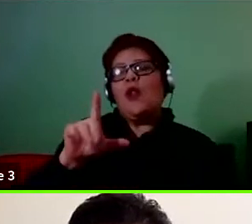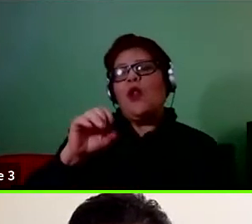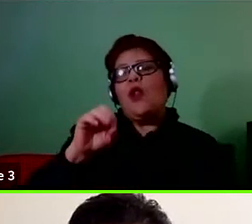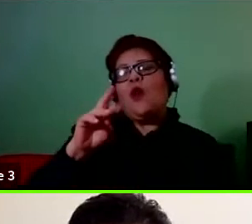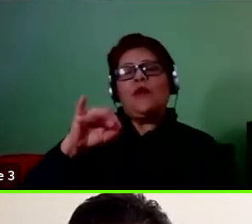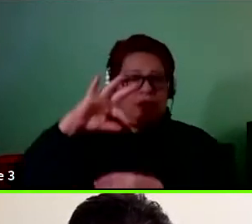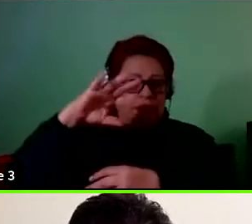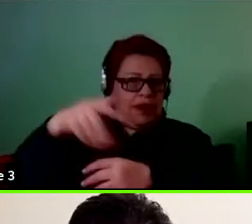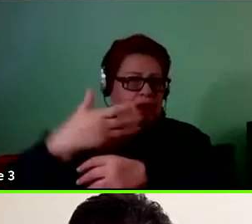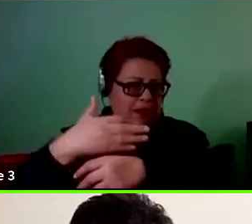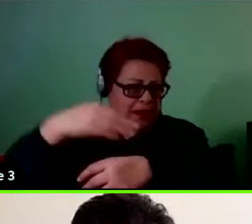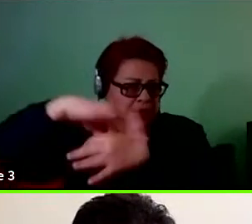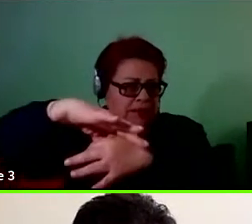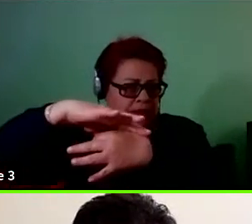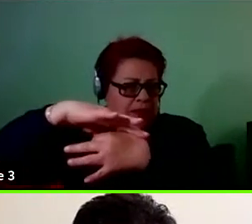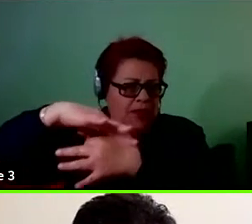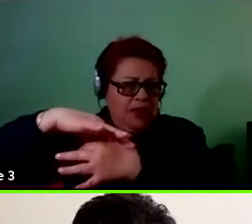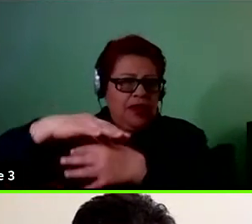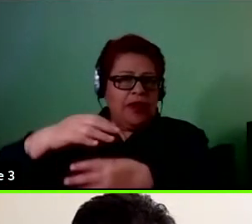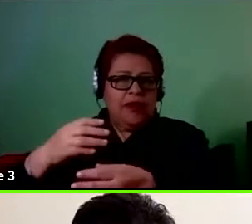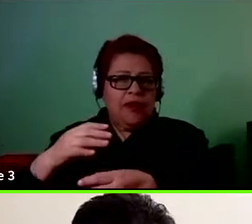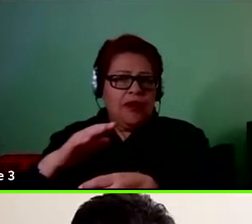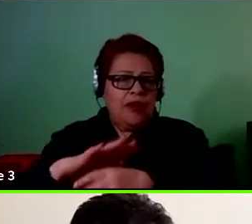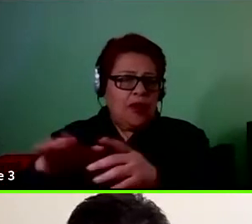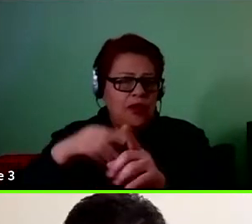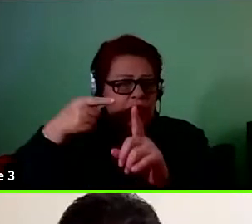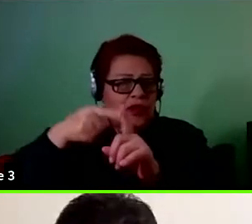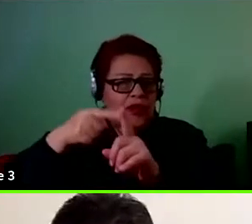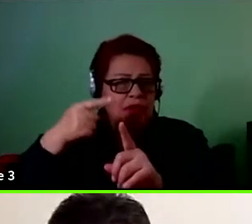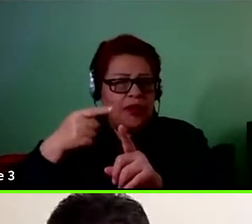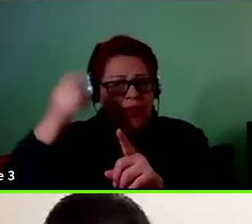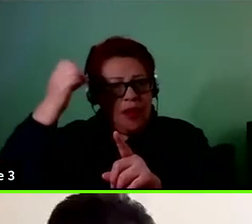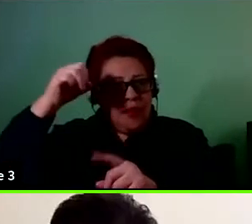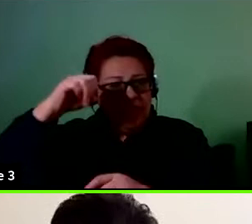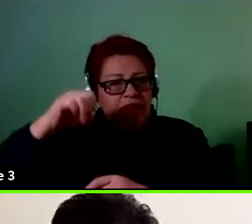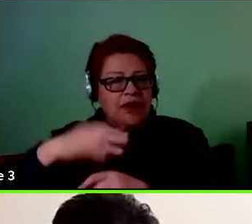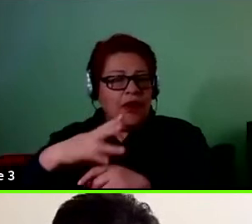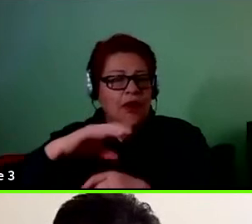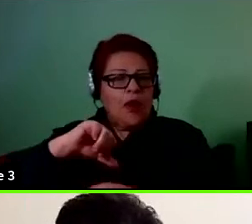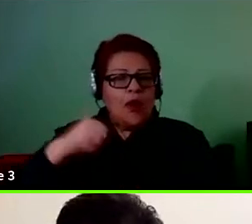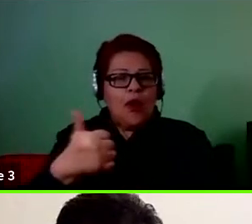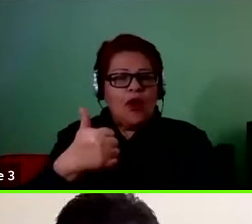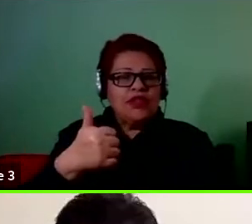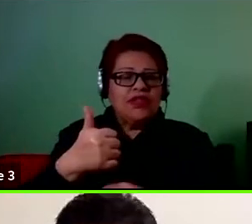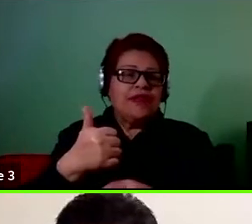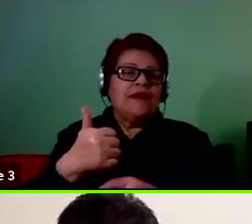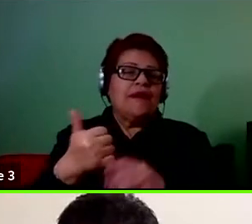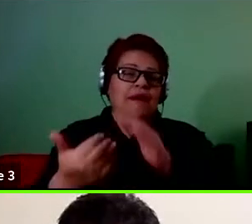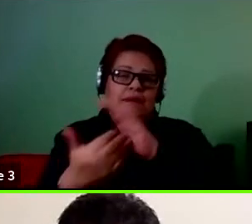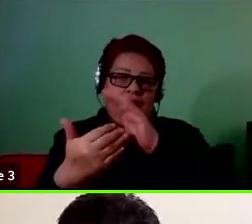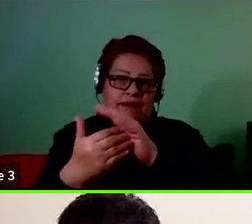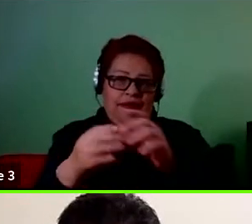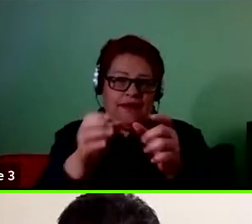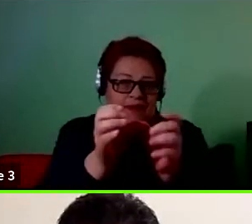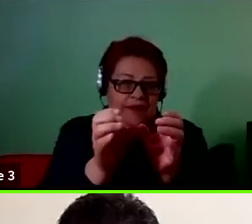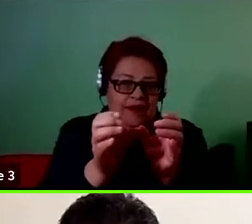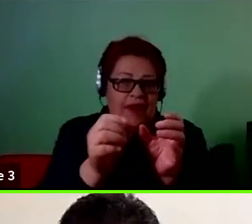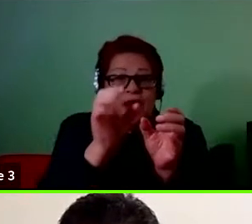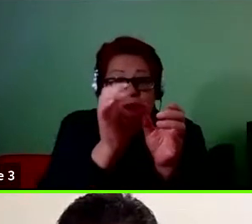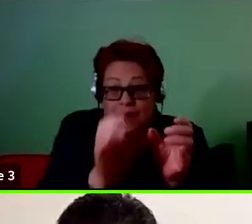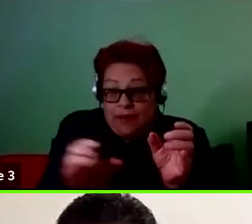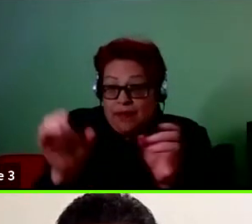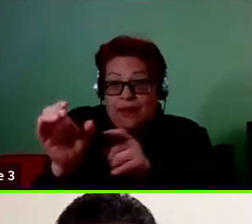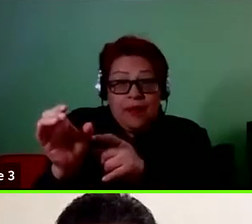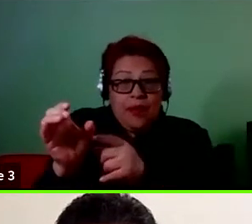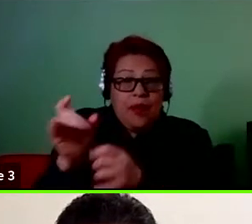a votación, solamente bajo con la observación de que sería incluida otra mesa, solamente por definir el foro. Sería 4, ¿no? Yo creo que para